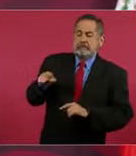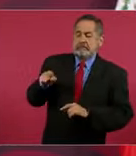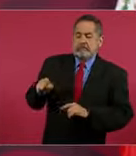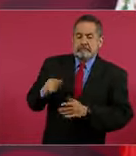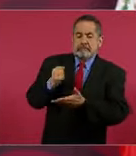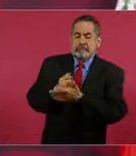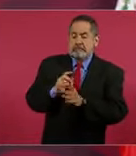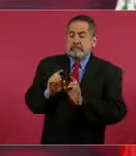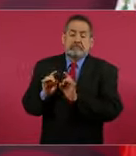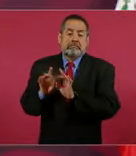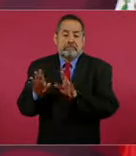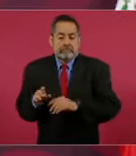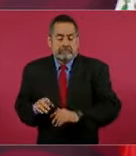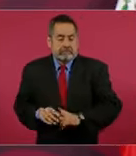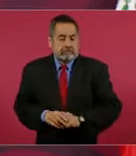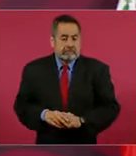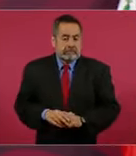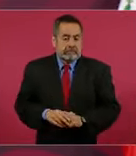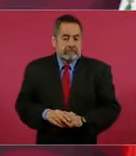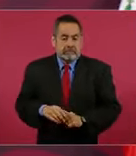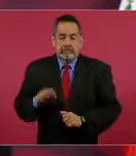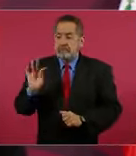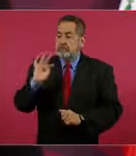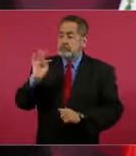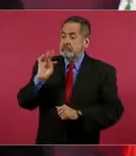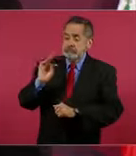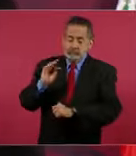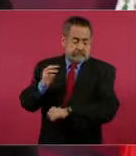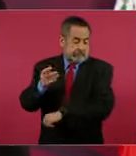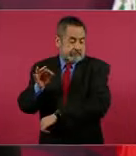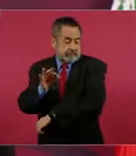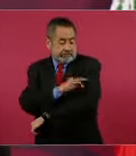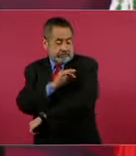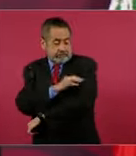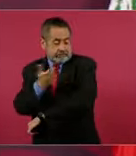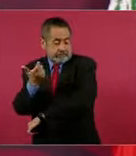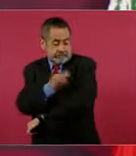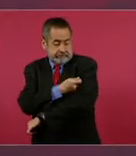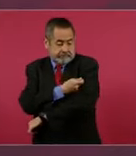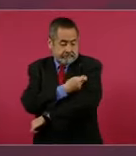no me vayan a inyectar el comunismo.